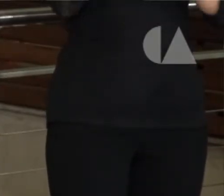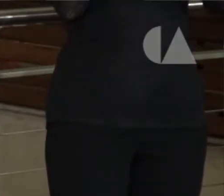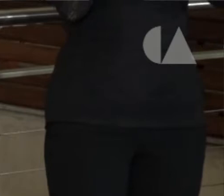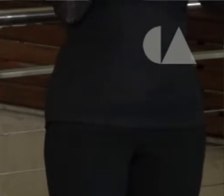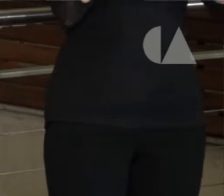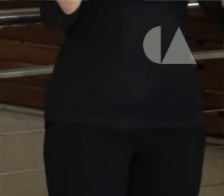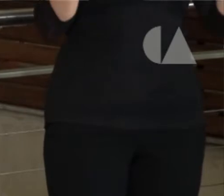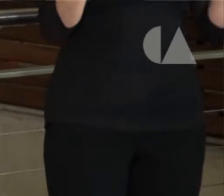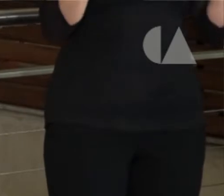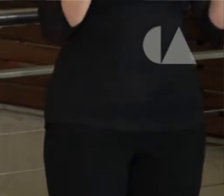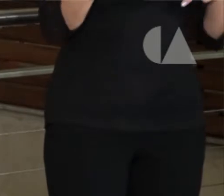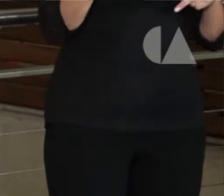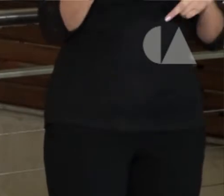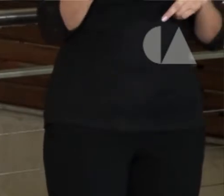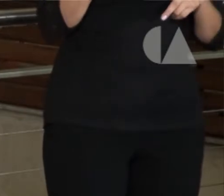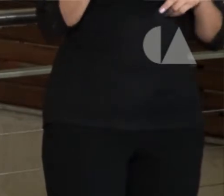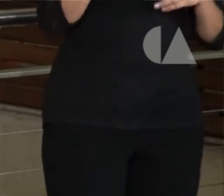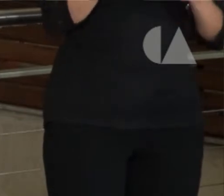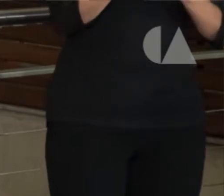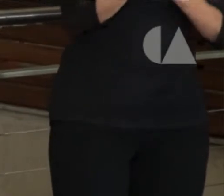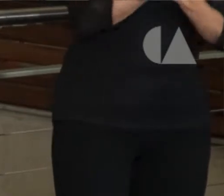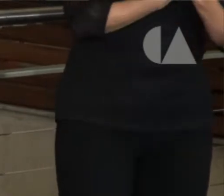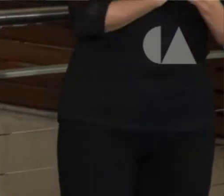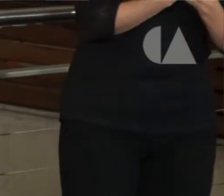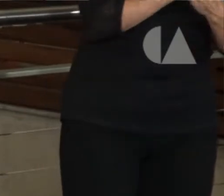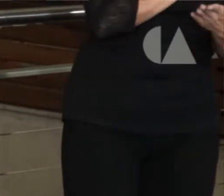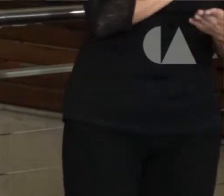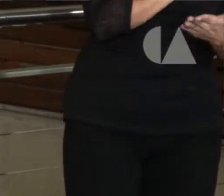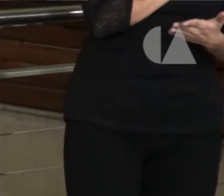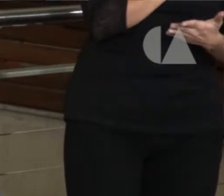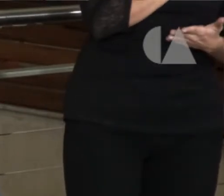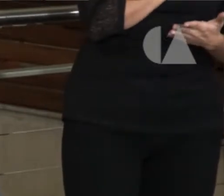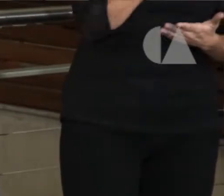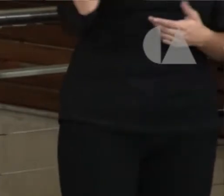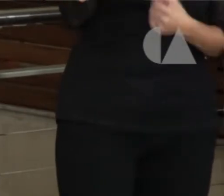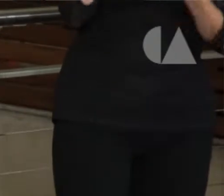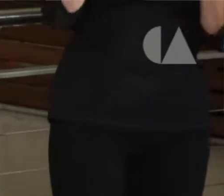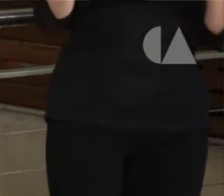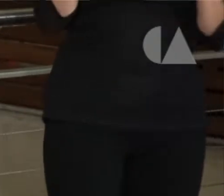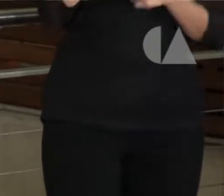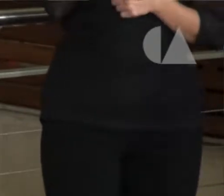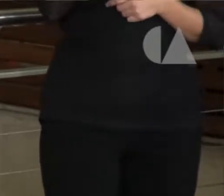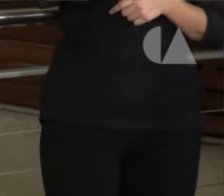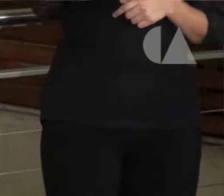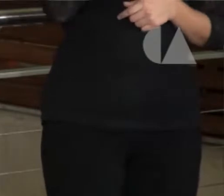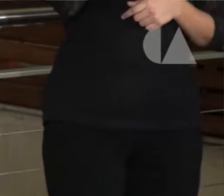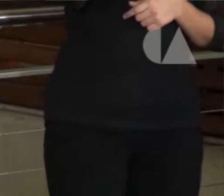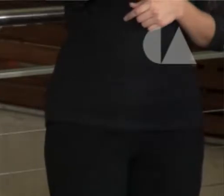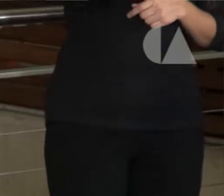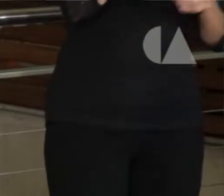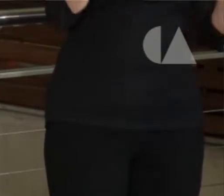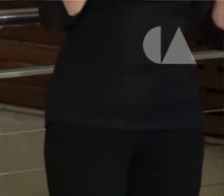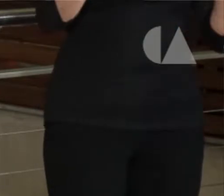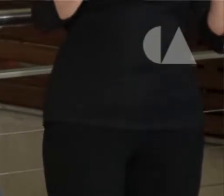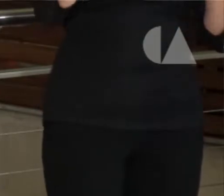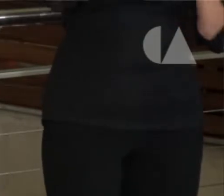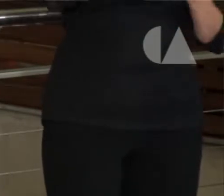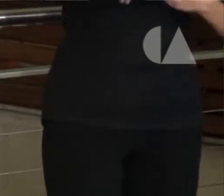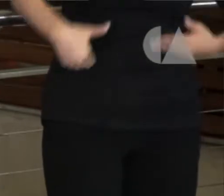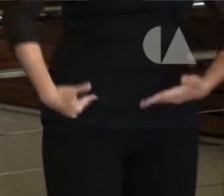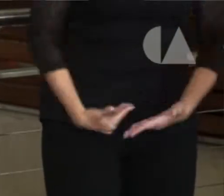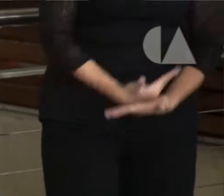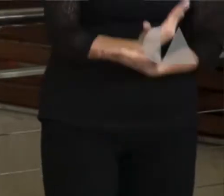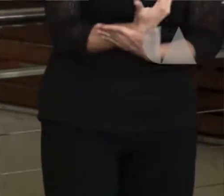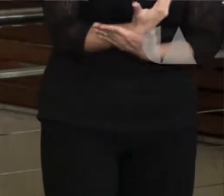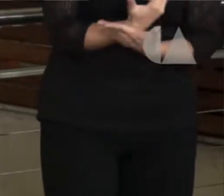el dibujo le da mucho miedo el dibujo es todos dibujamos cuando una semana es casi nuestra